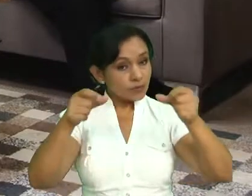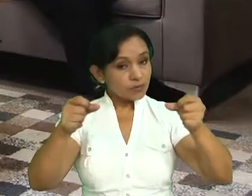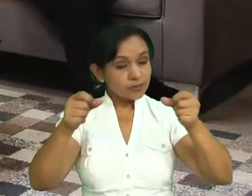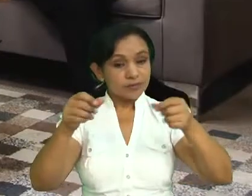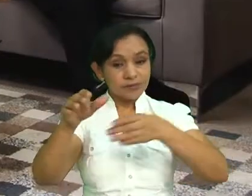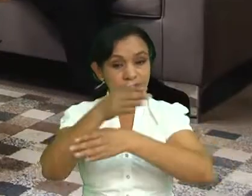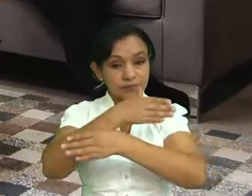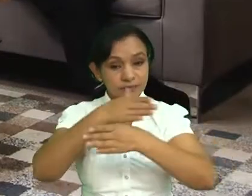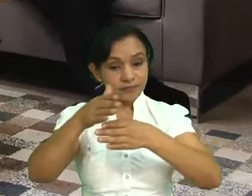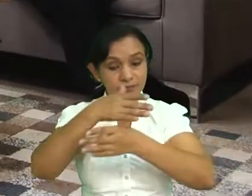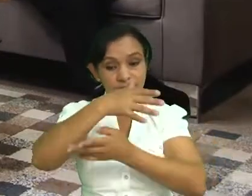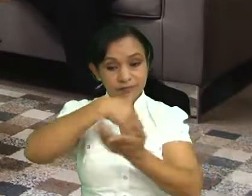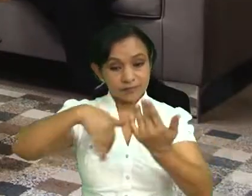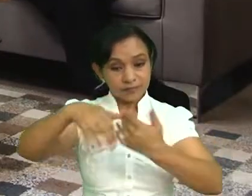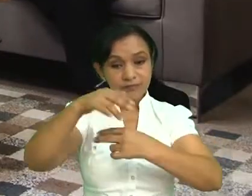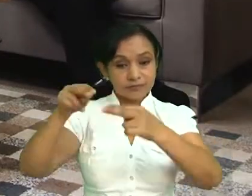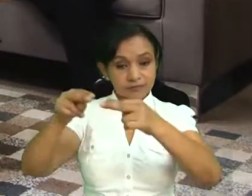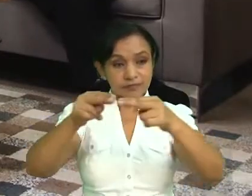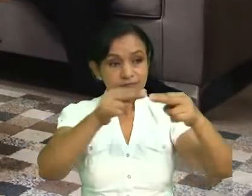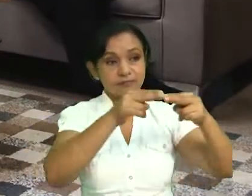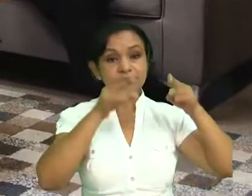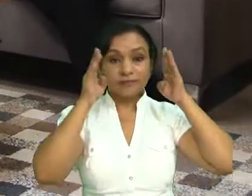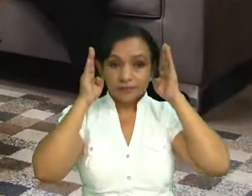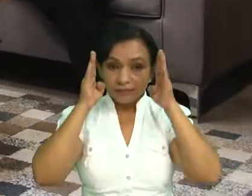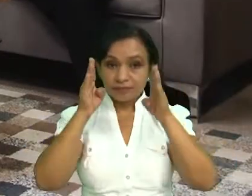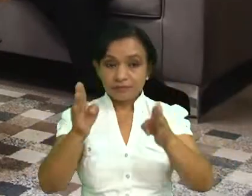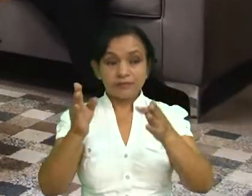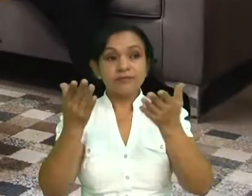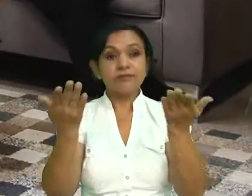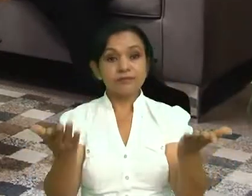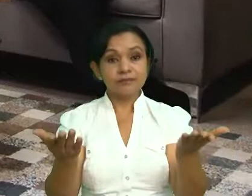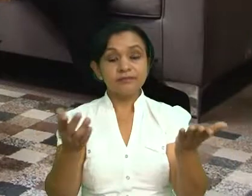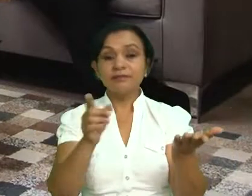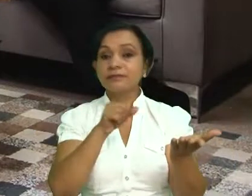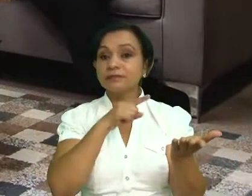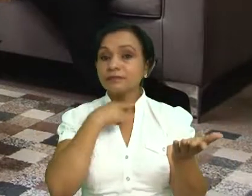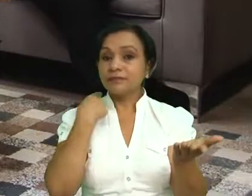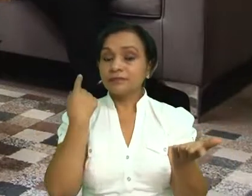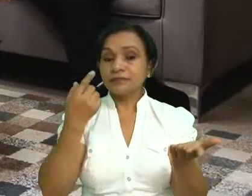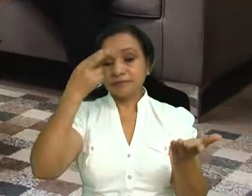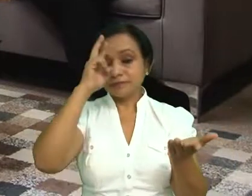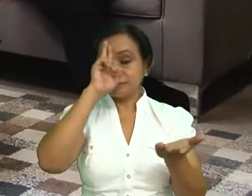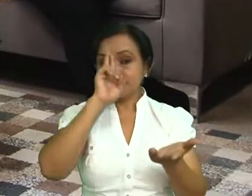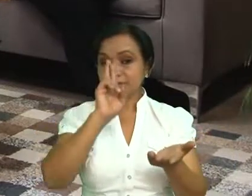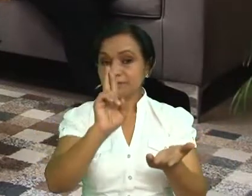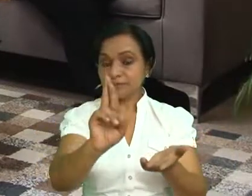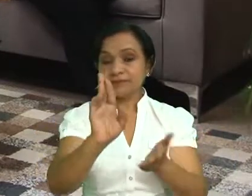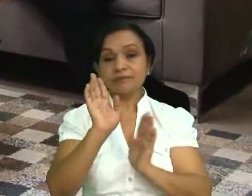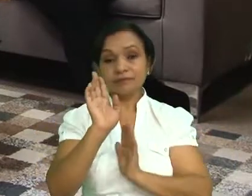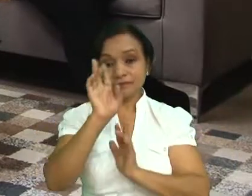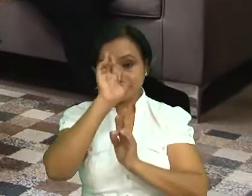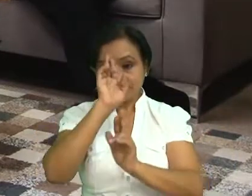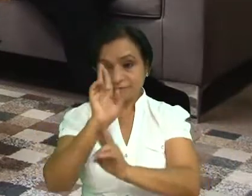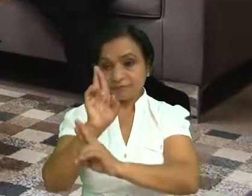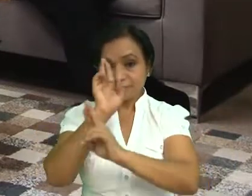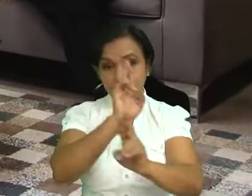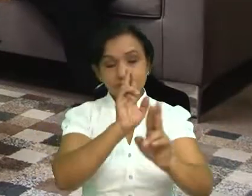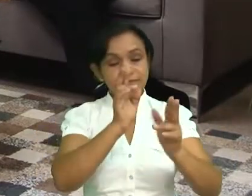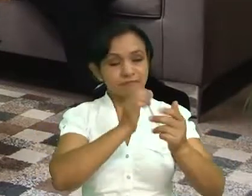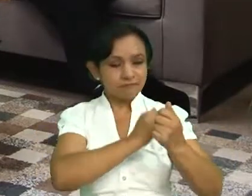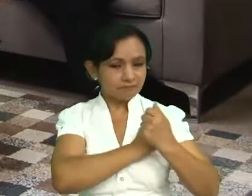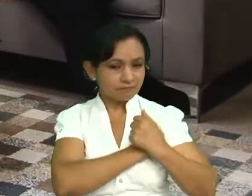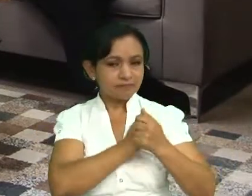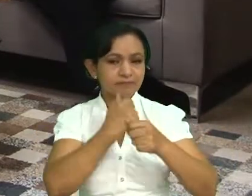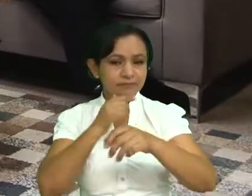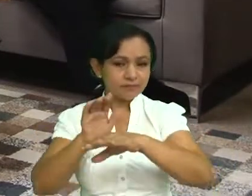interinstitucional nos permite entender en tiempo y forma, por supuesto, de una forma respetuosa y con cariño, pues porque uno del llamado, como